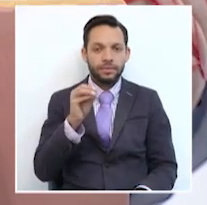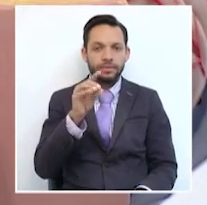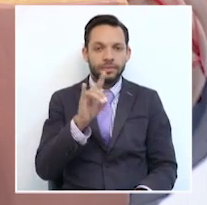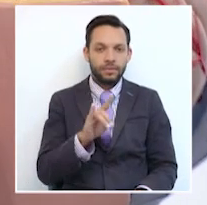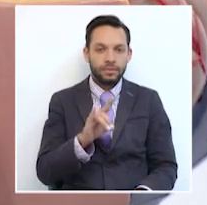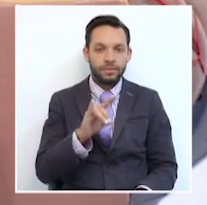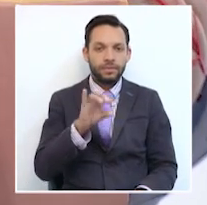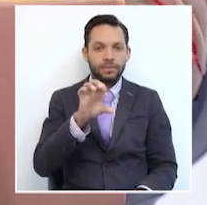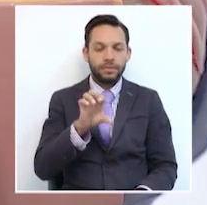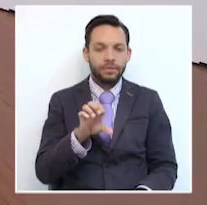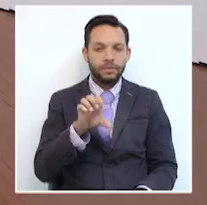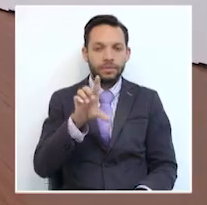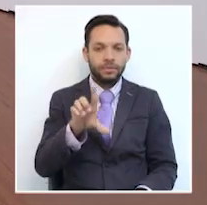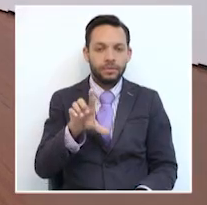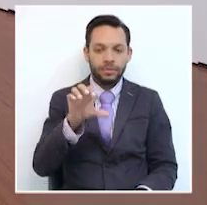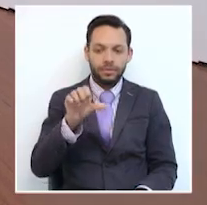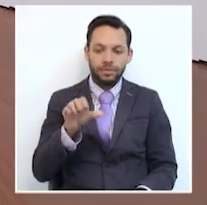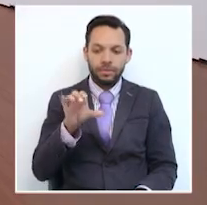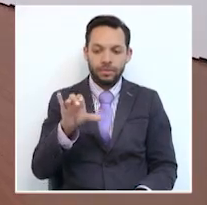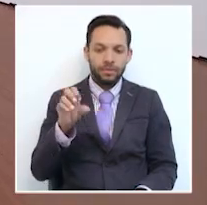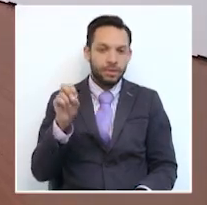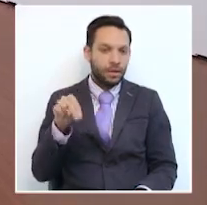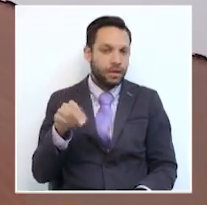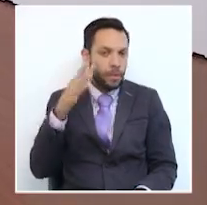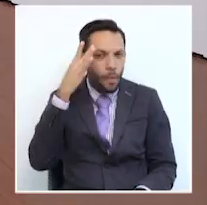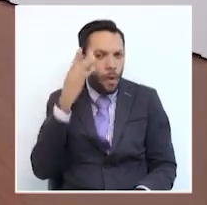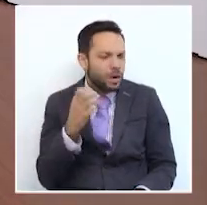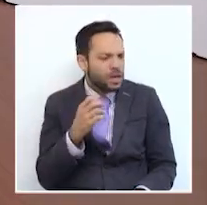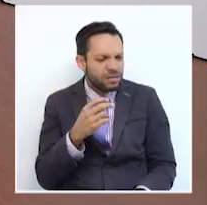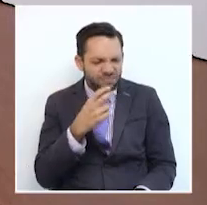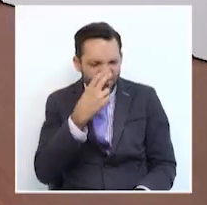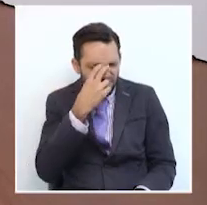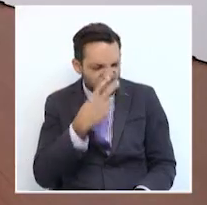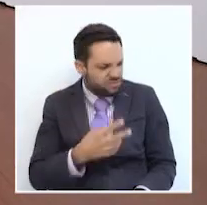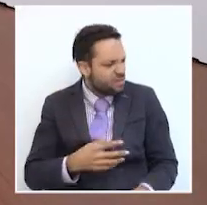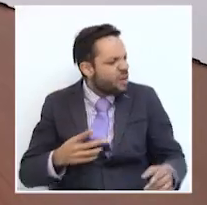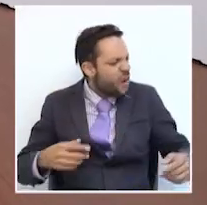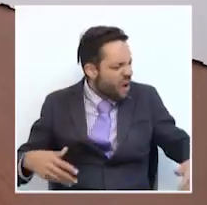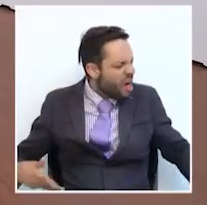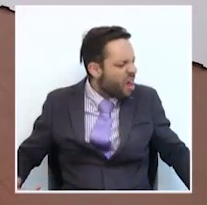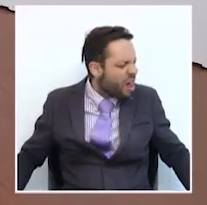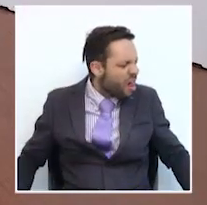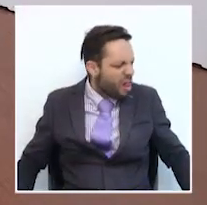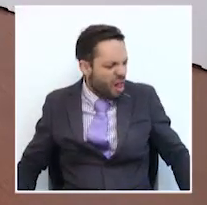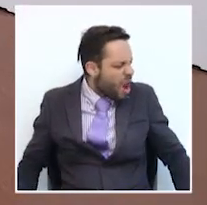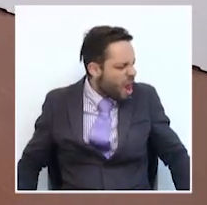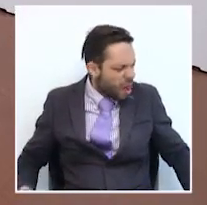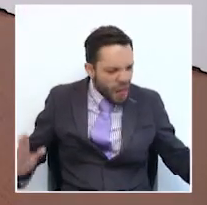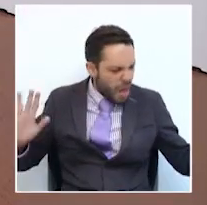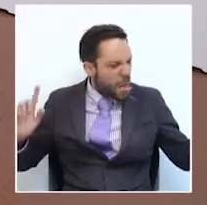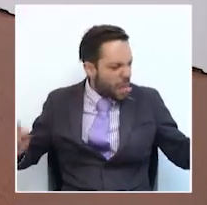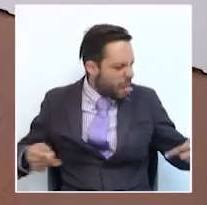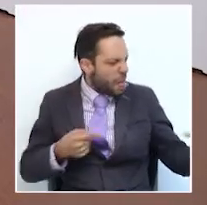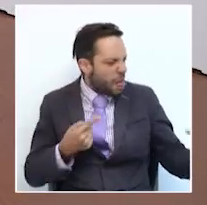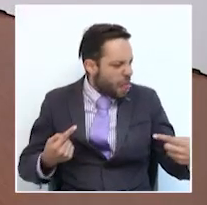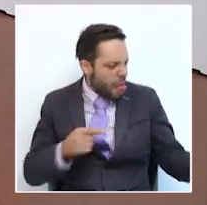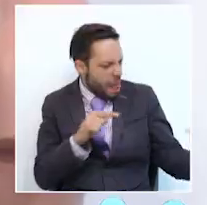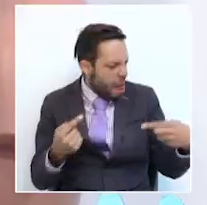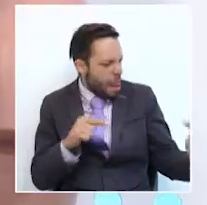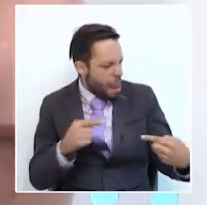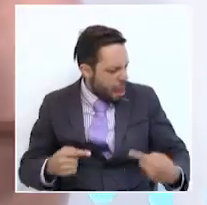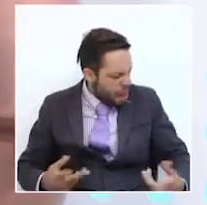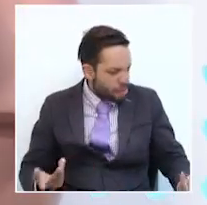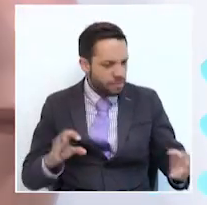de violencia raymond a eso entonces por qué es lo agresiva porque yo no duerme y ella era puro amor y ahora está